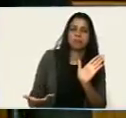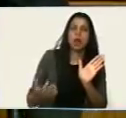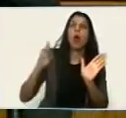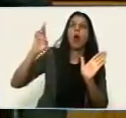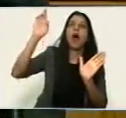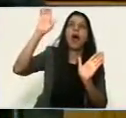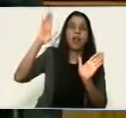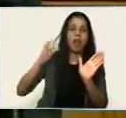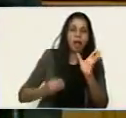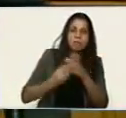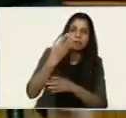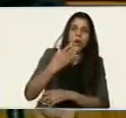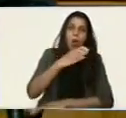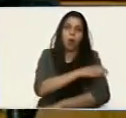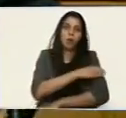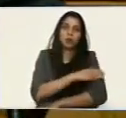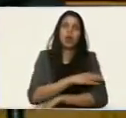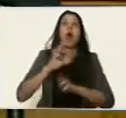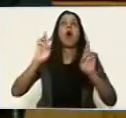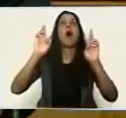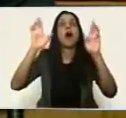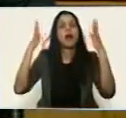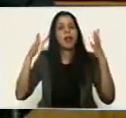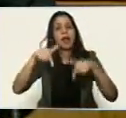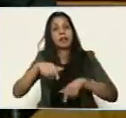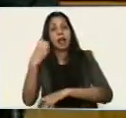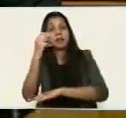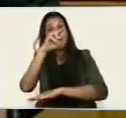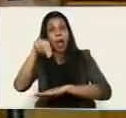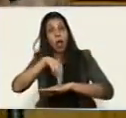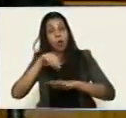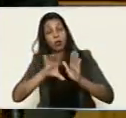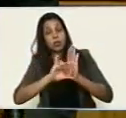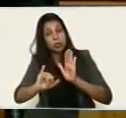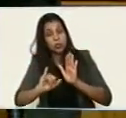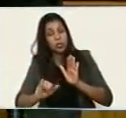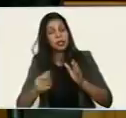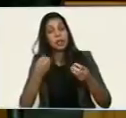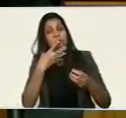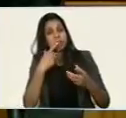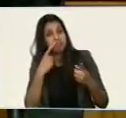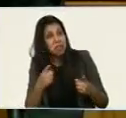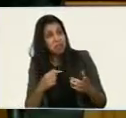Ojalá surgiera, y ojalá esta Asamblea Nacional Constituyente sirva para eso.